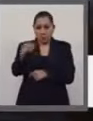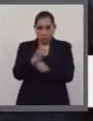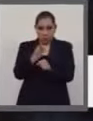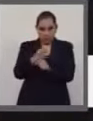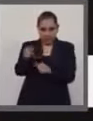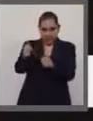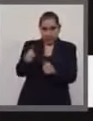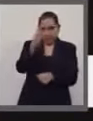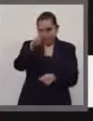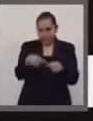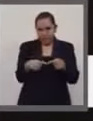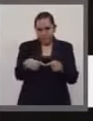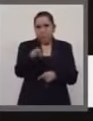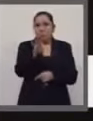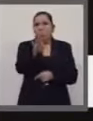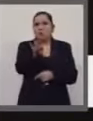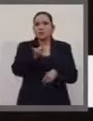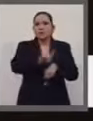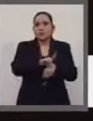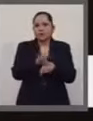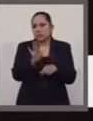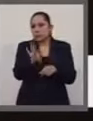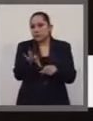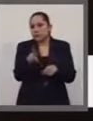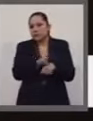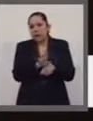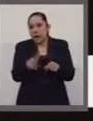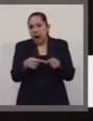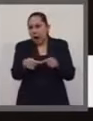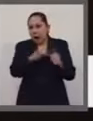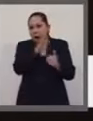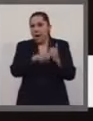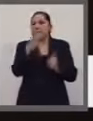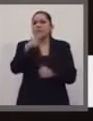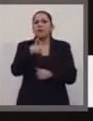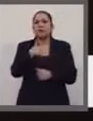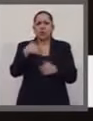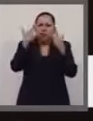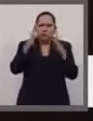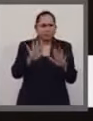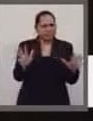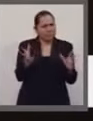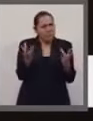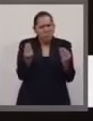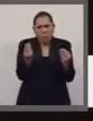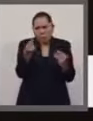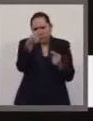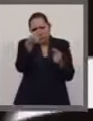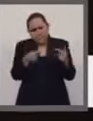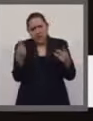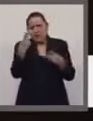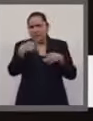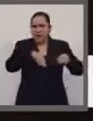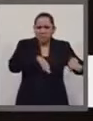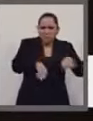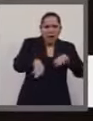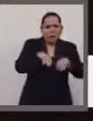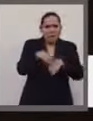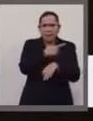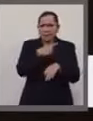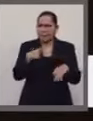que hacer. No pienso renunciar. Tengo mucho trabajo todavía. Yo no voy a tener fuero. Yo no voy a